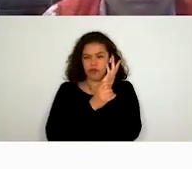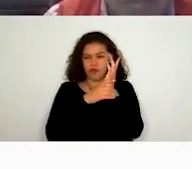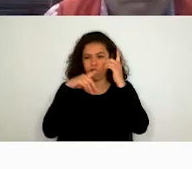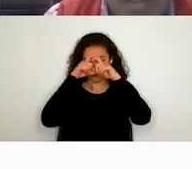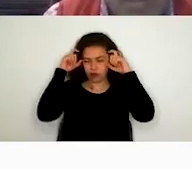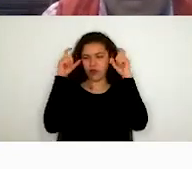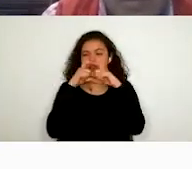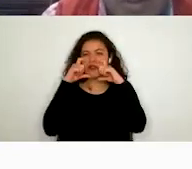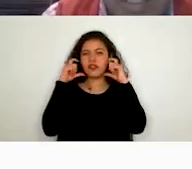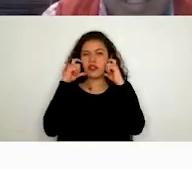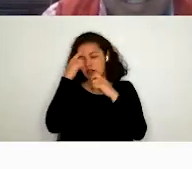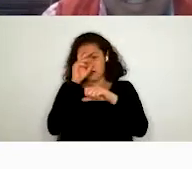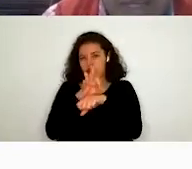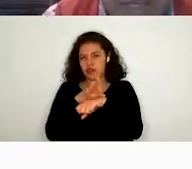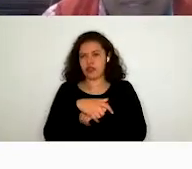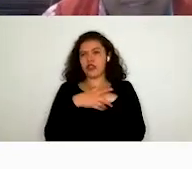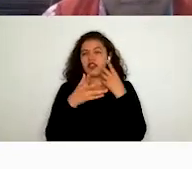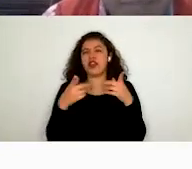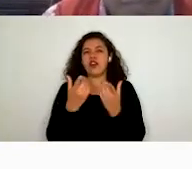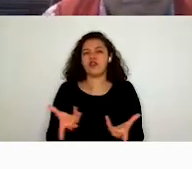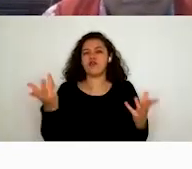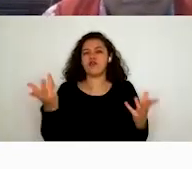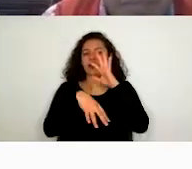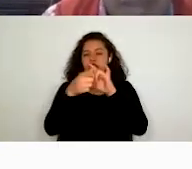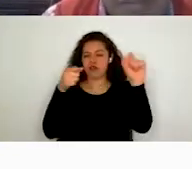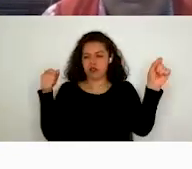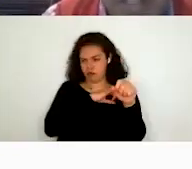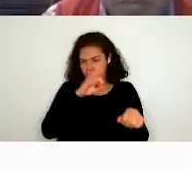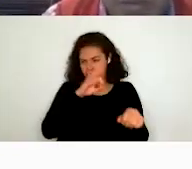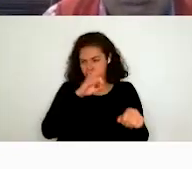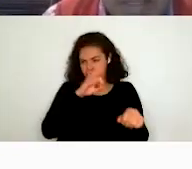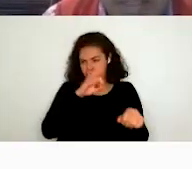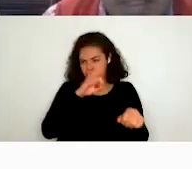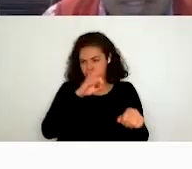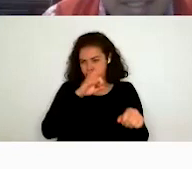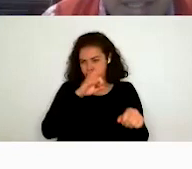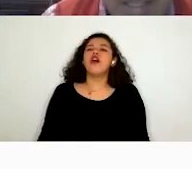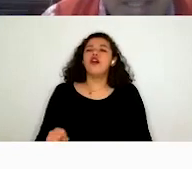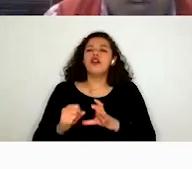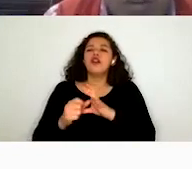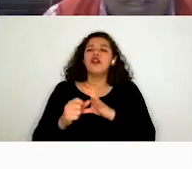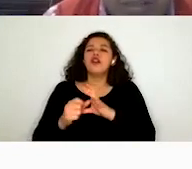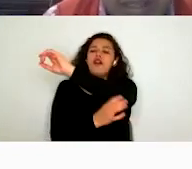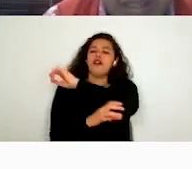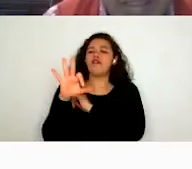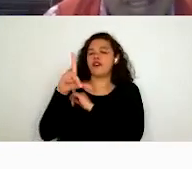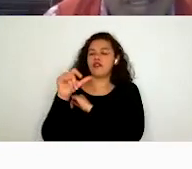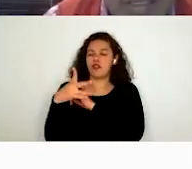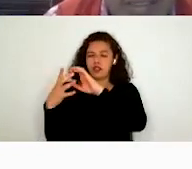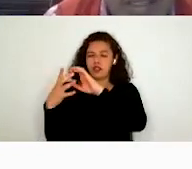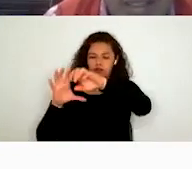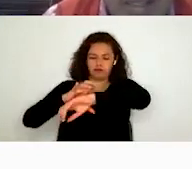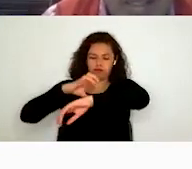protección, bolsas de plástico sellables, férulas moldeables, una cobija de